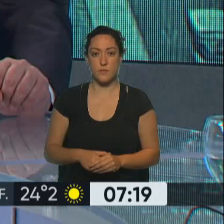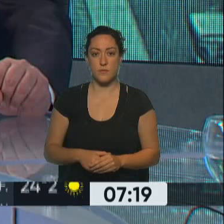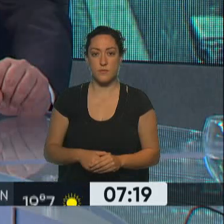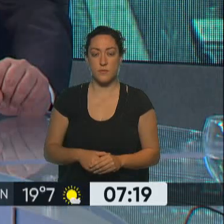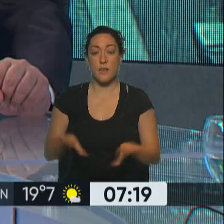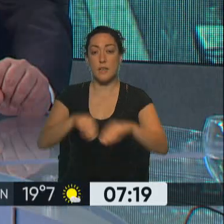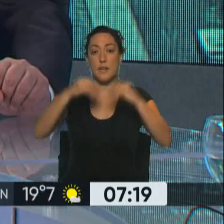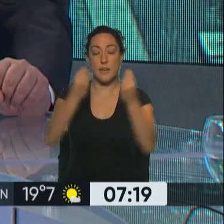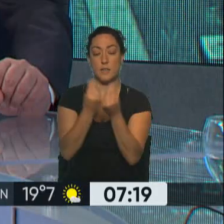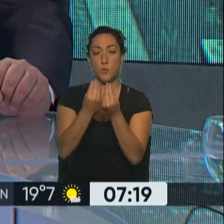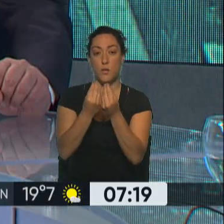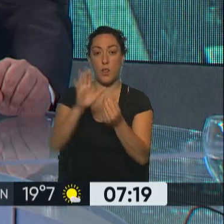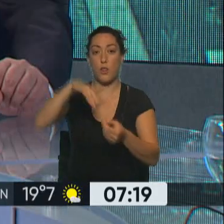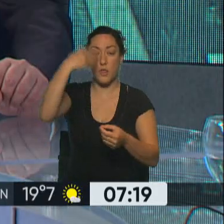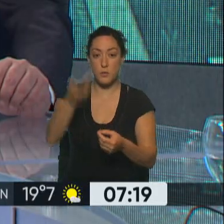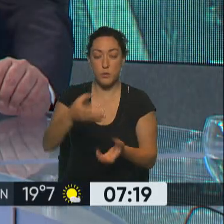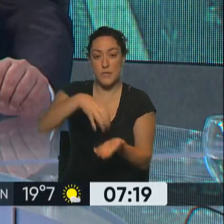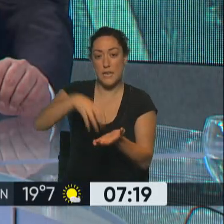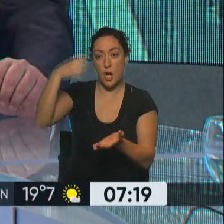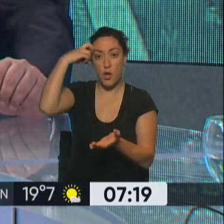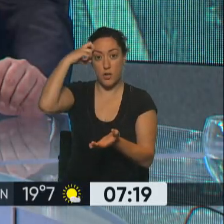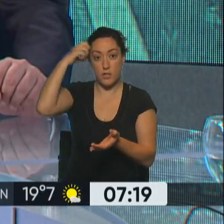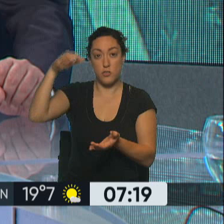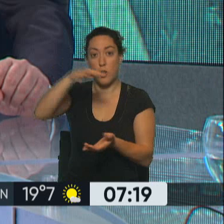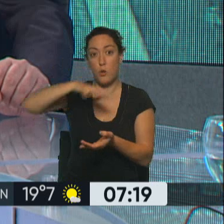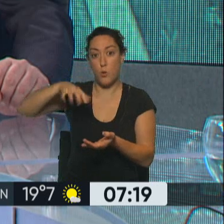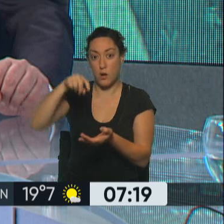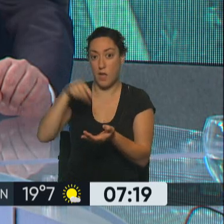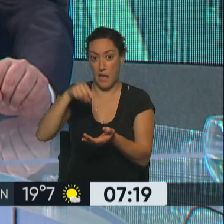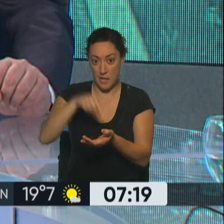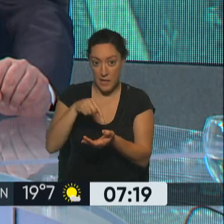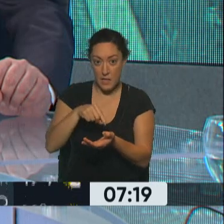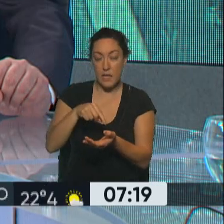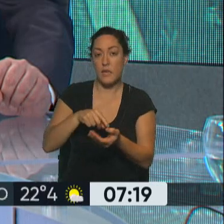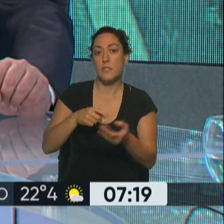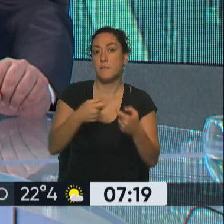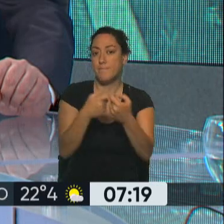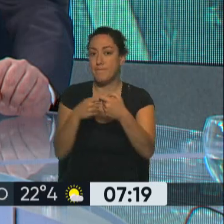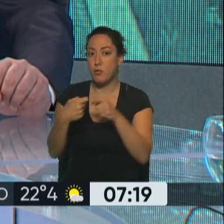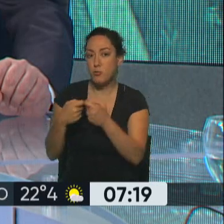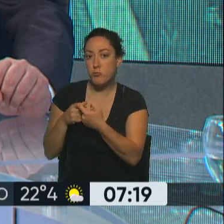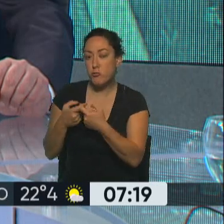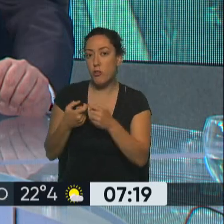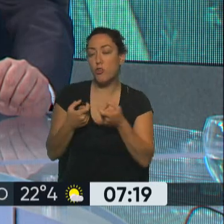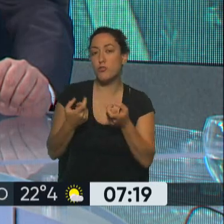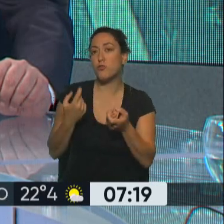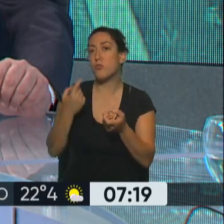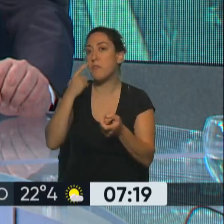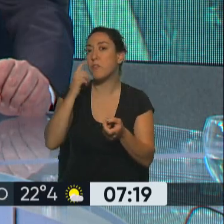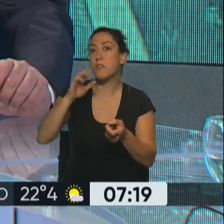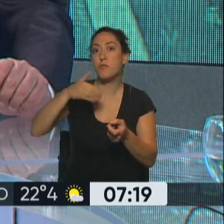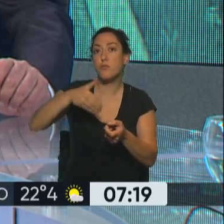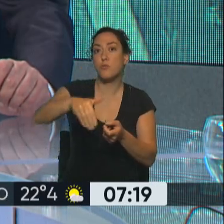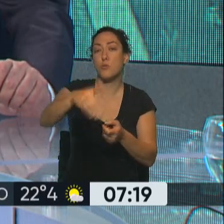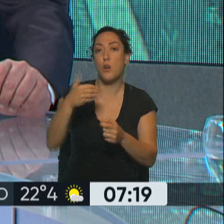Y después del resultado electoral, el Congreso Nacional será el lugar donde las alianzas definirán también lo que sucederá aquí